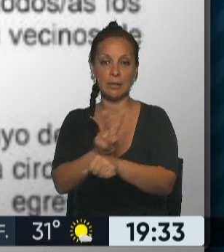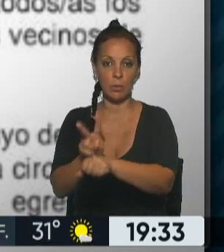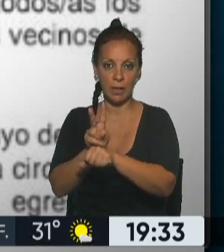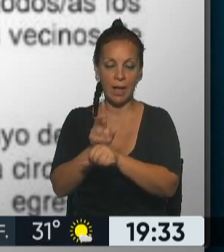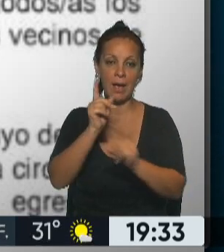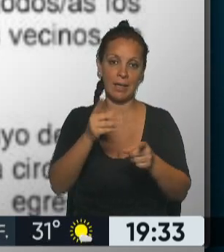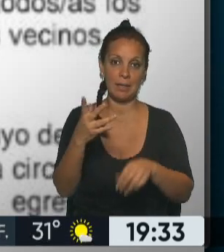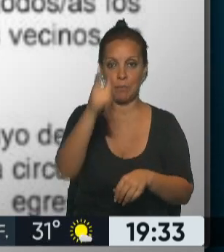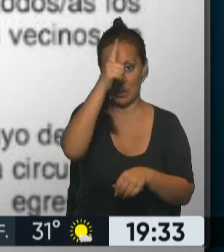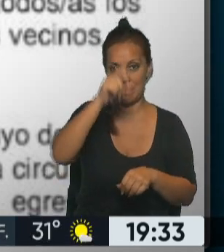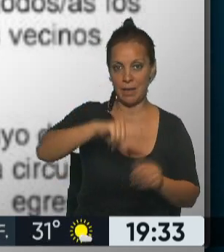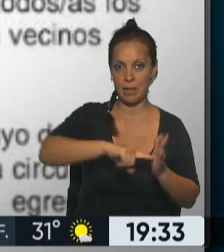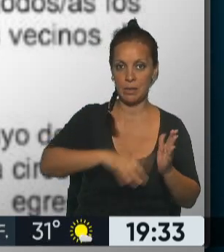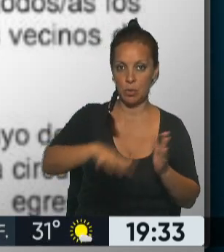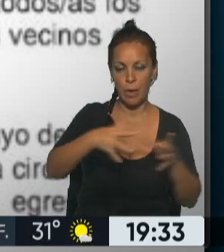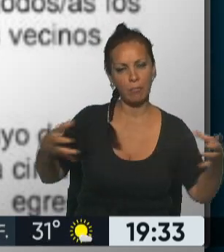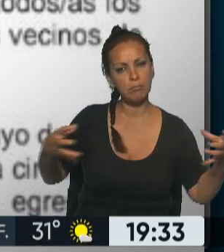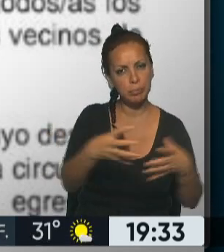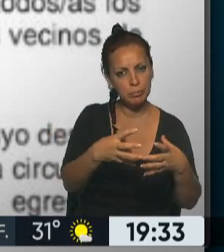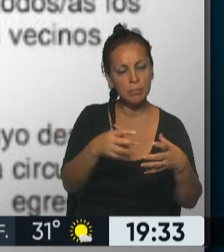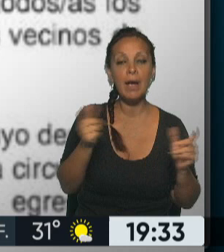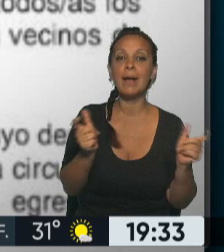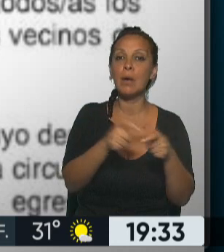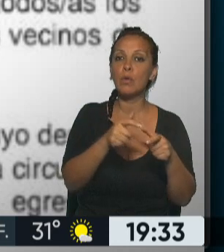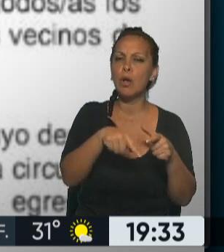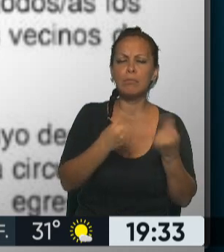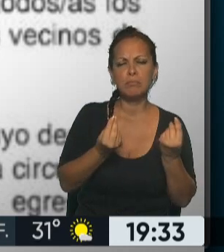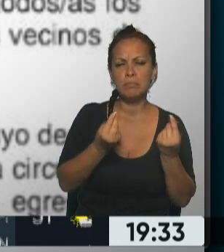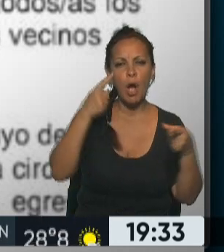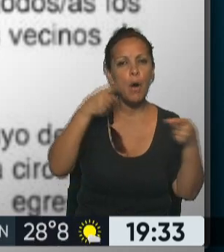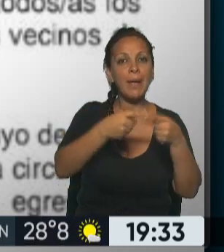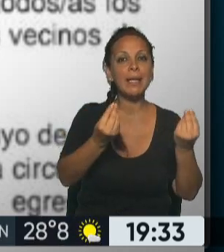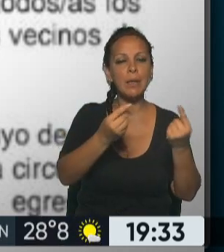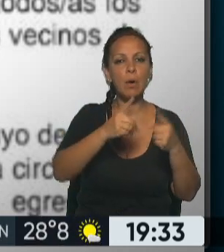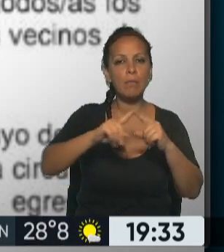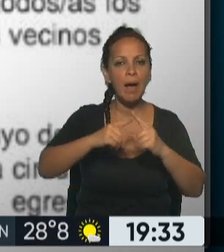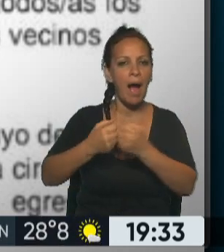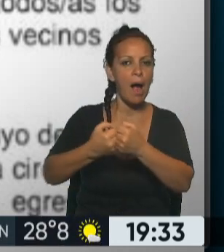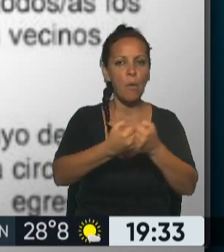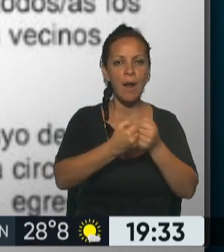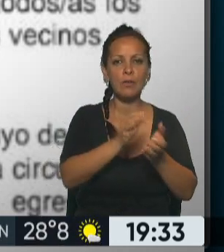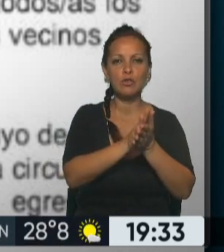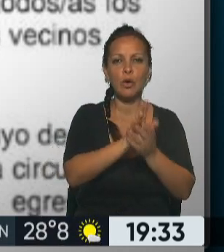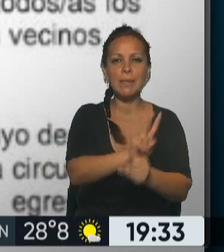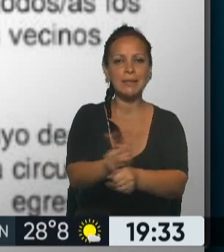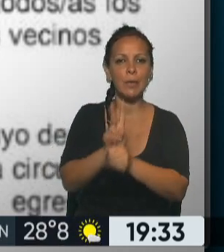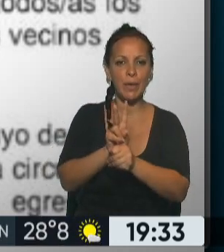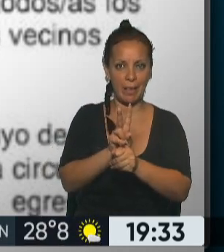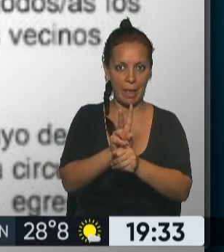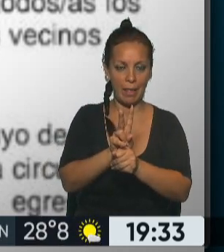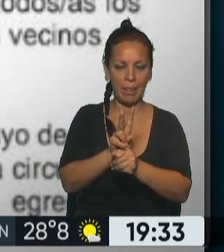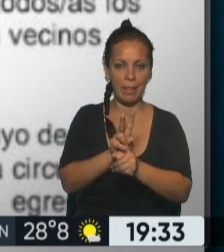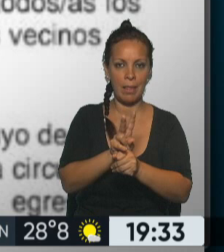de Buenos Aires. Allí lo que cuentan es que esta reunión fue a fines de consensuar las cuestiones de seguridad vinculadas a lo que contábamos recién, que es la,